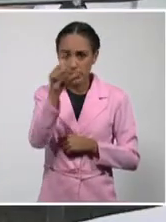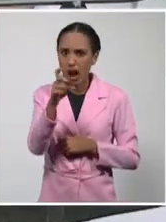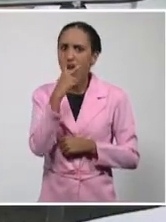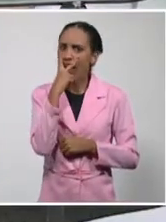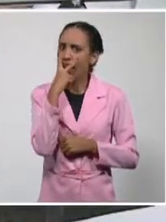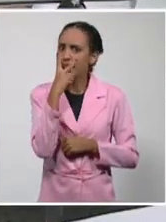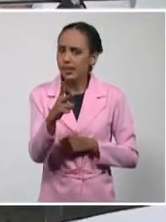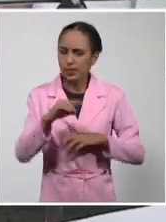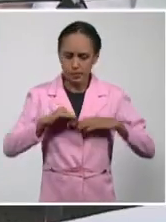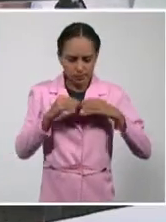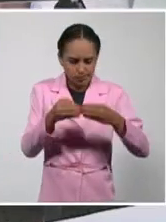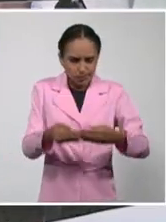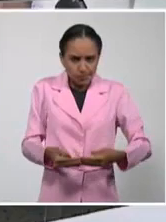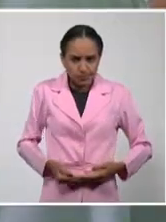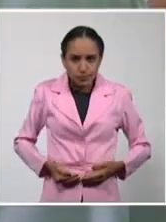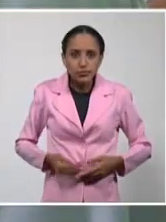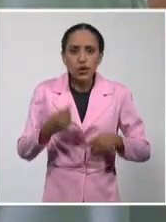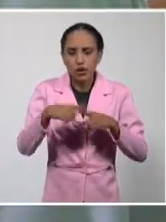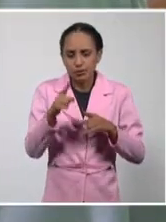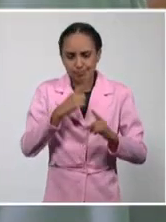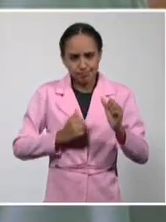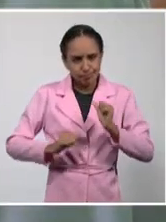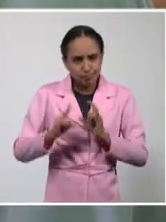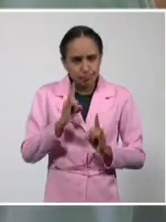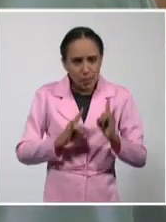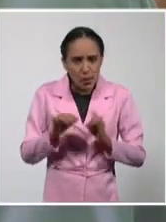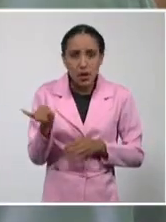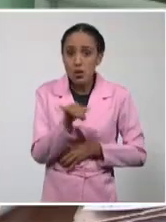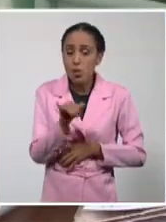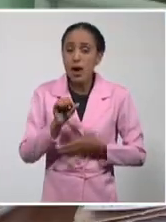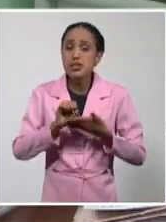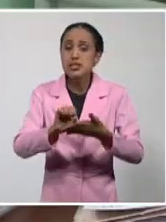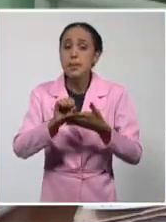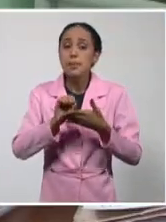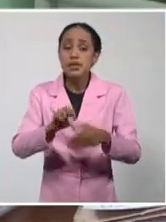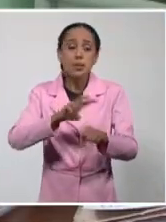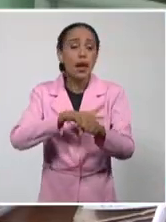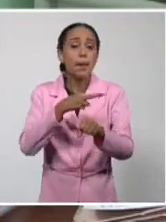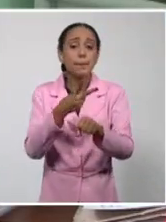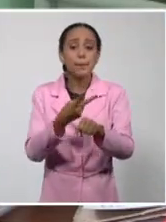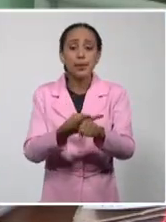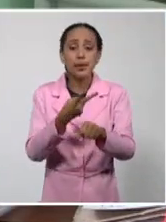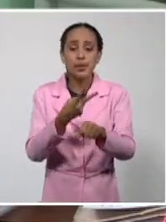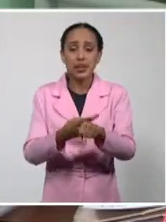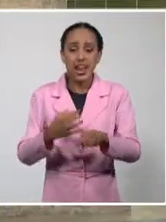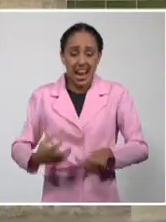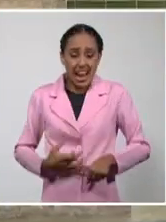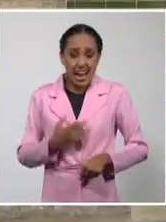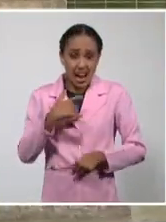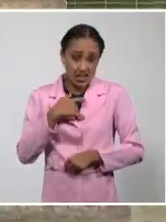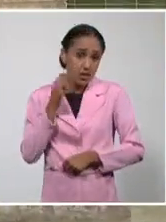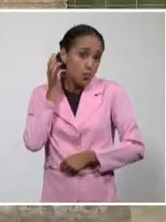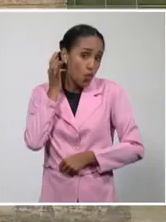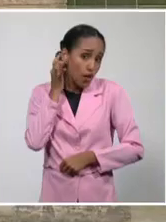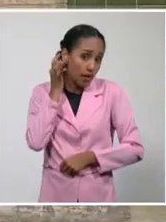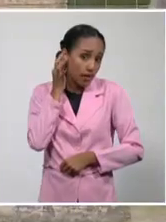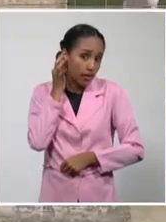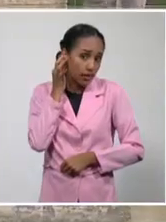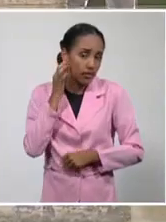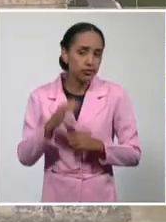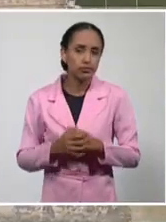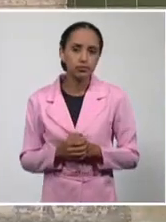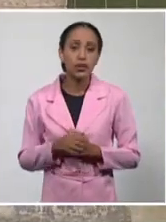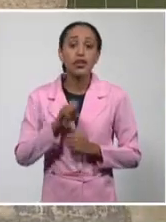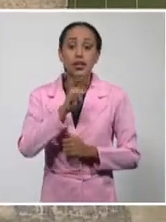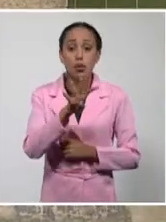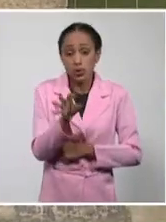y al neonato y asegura el servicio de patología de cuello para la prevención del cáncer cervicouterino a pacientes de 4